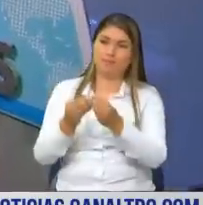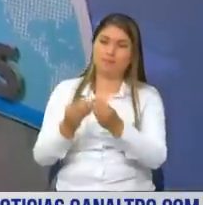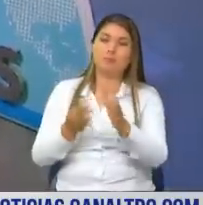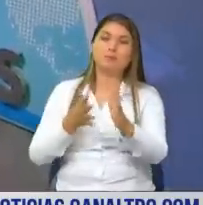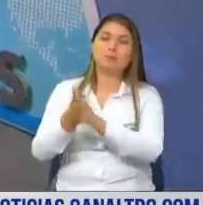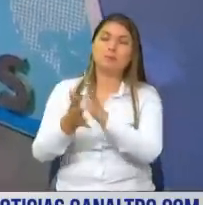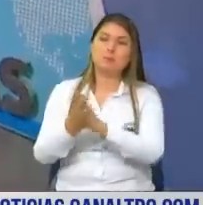compañeros